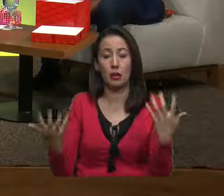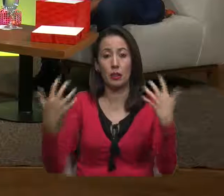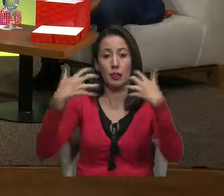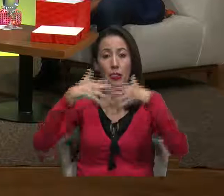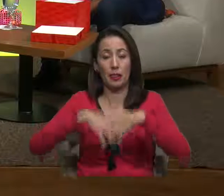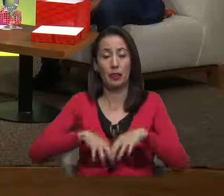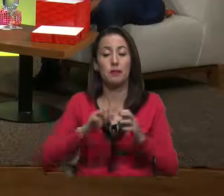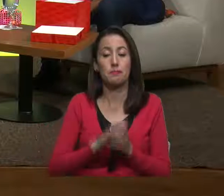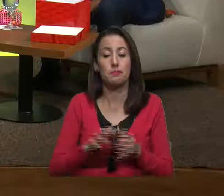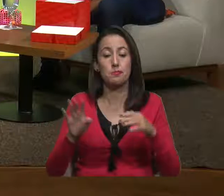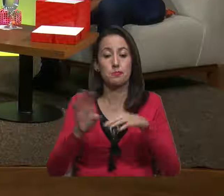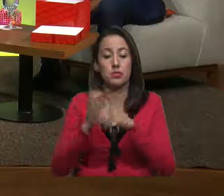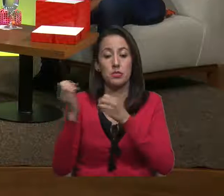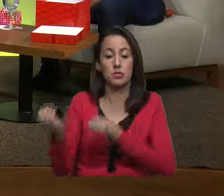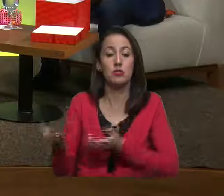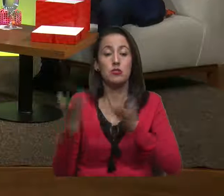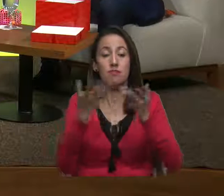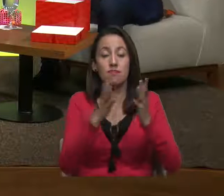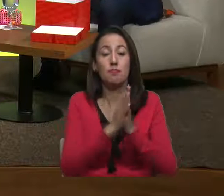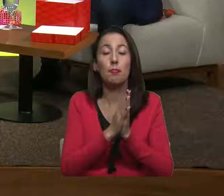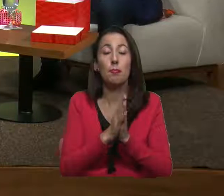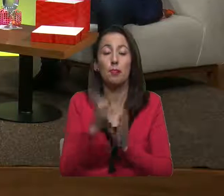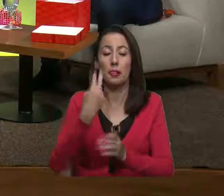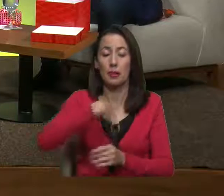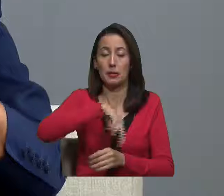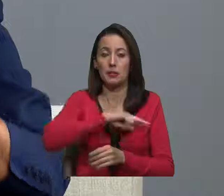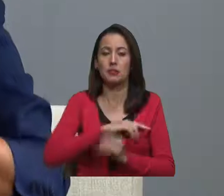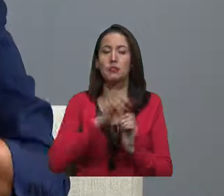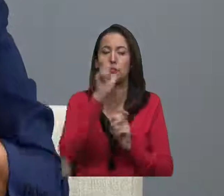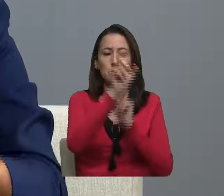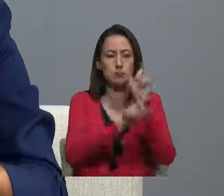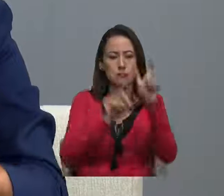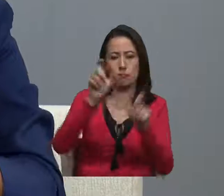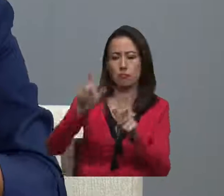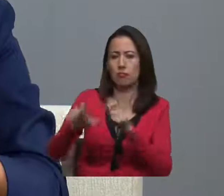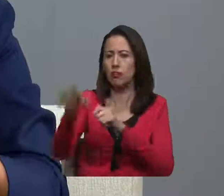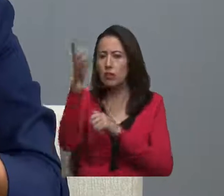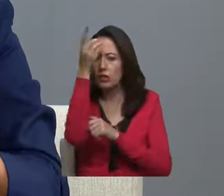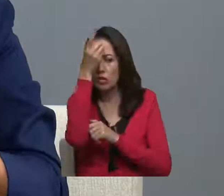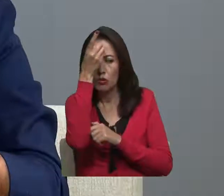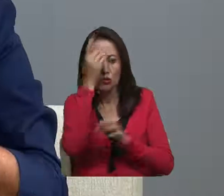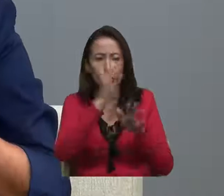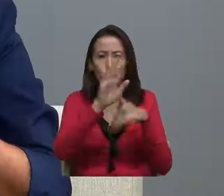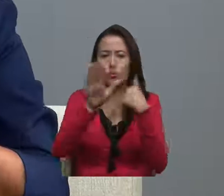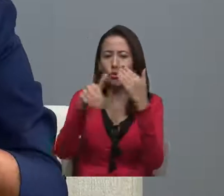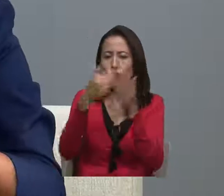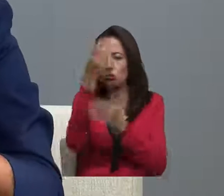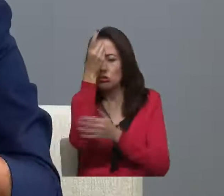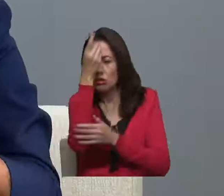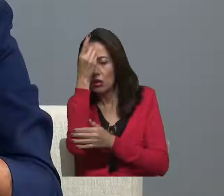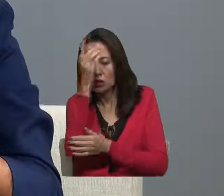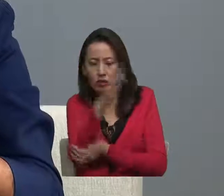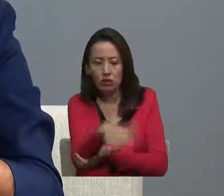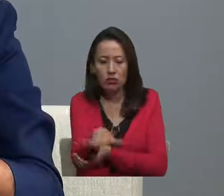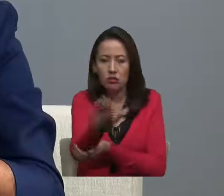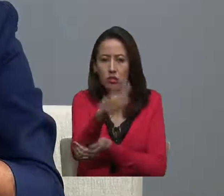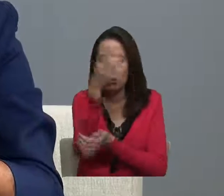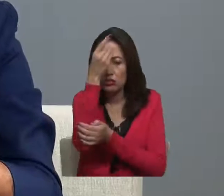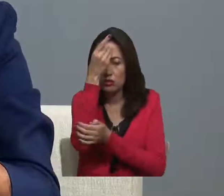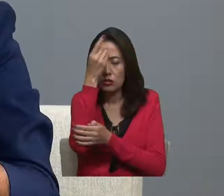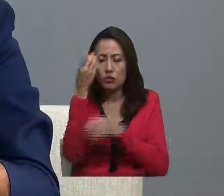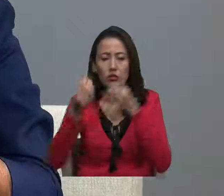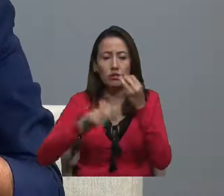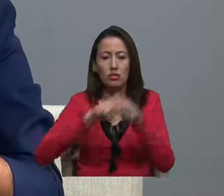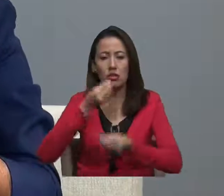salvando a los ciudadanos para que puedan respirar todos los ciudadanos tienen deudas todos sí porque los emprendimientos sobre todo los